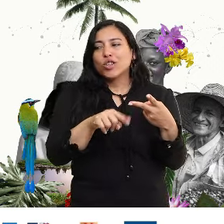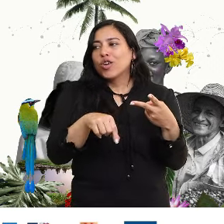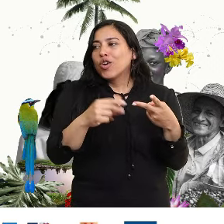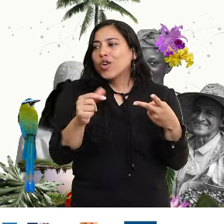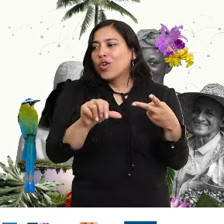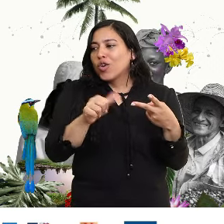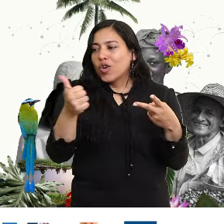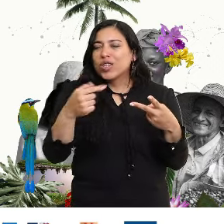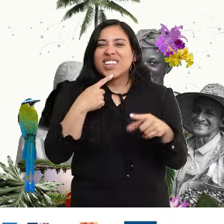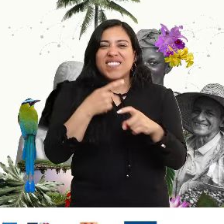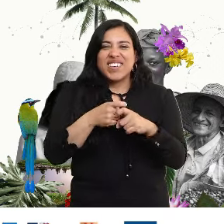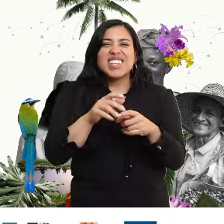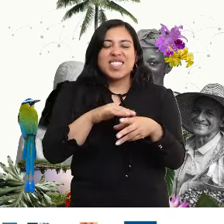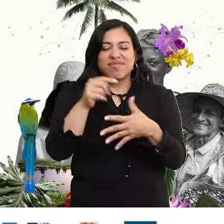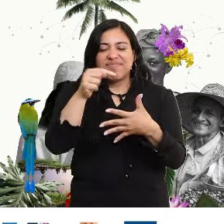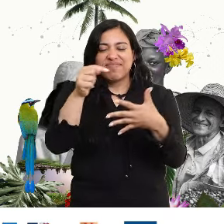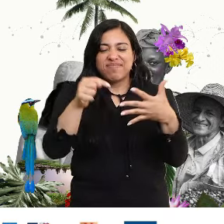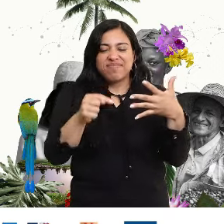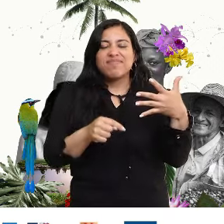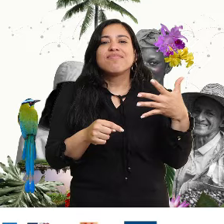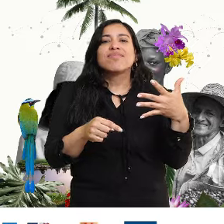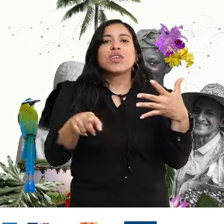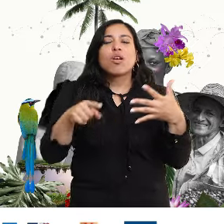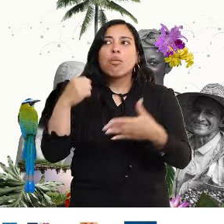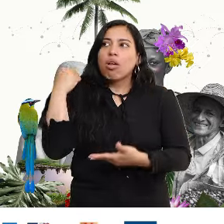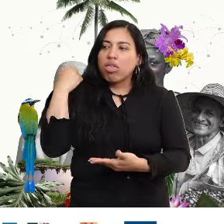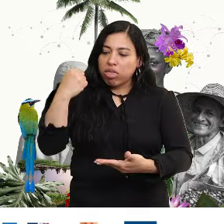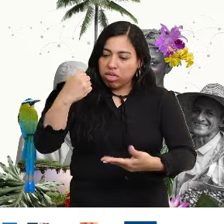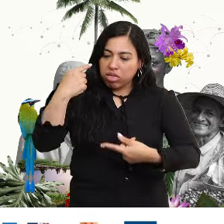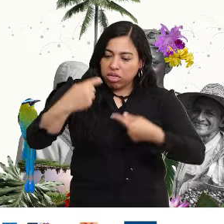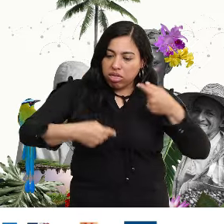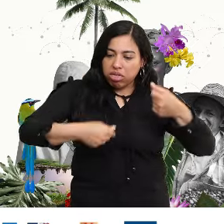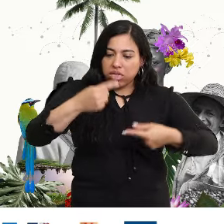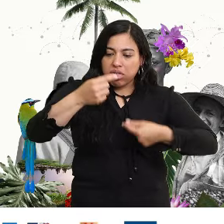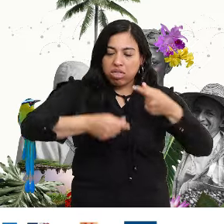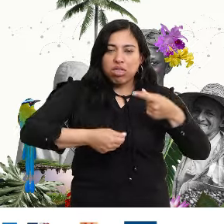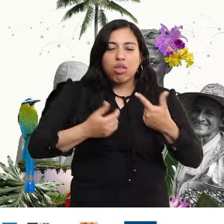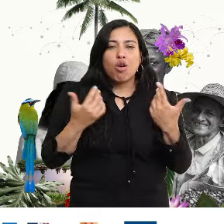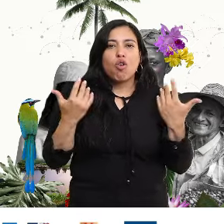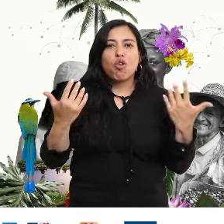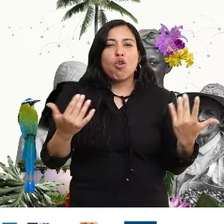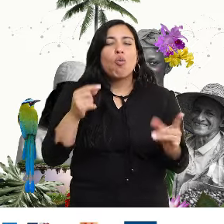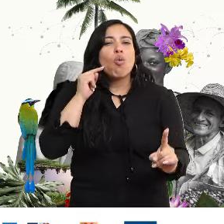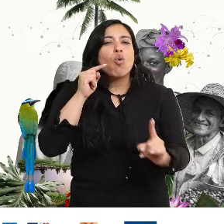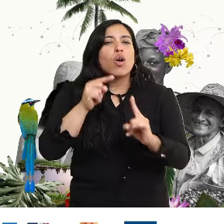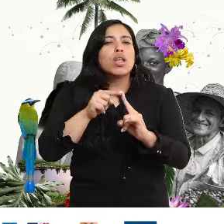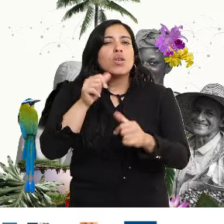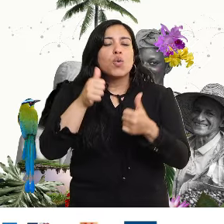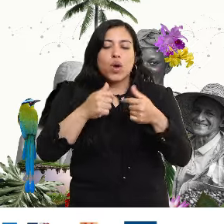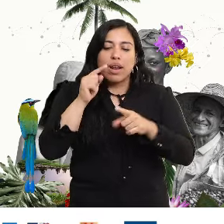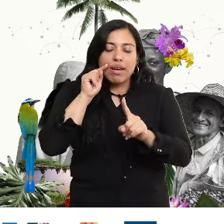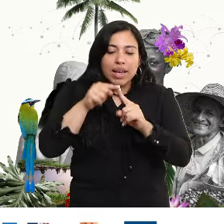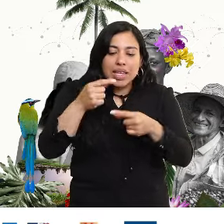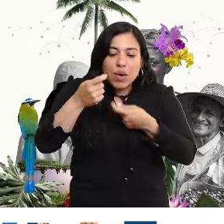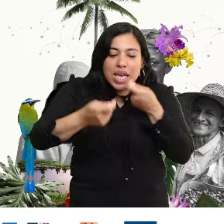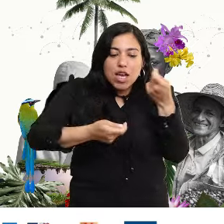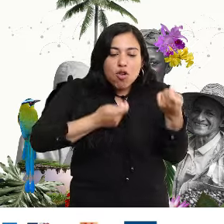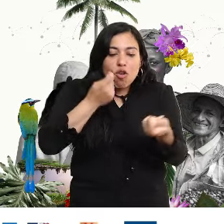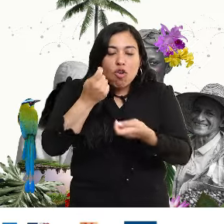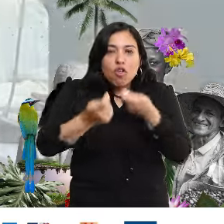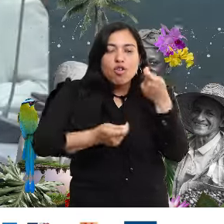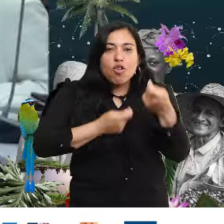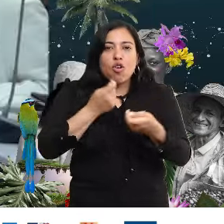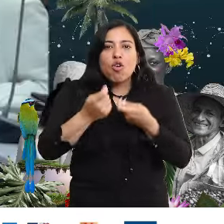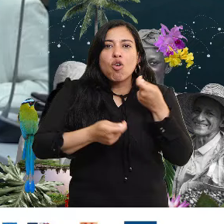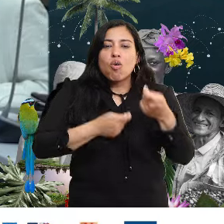más complicados, los mecanismos de financiamiento y precisamente buscar una economía o un